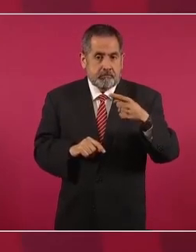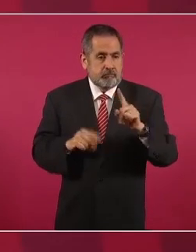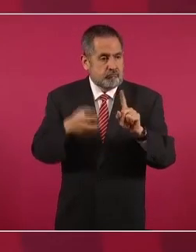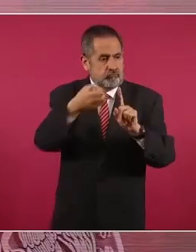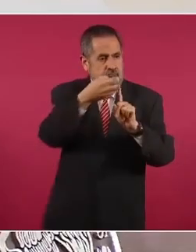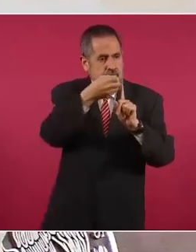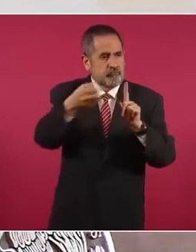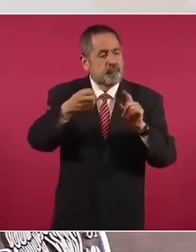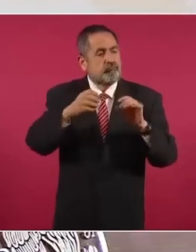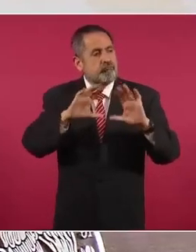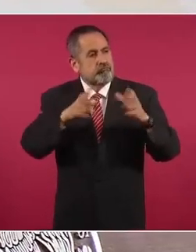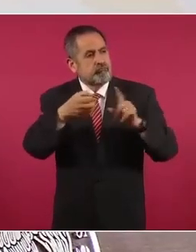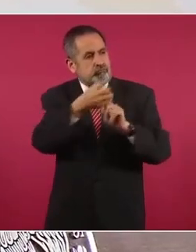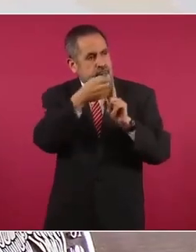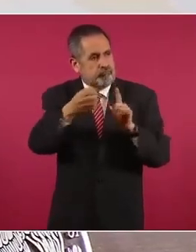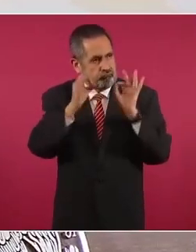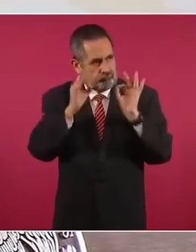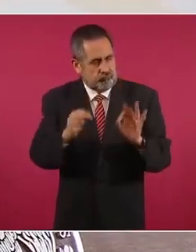organización